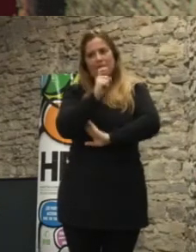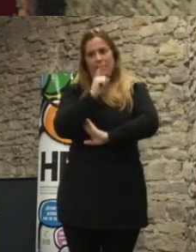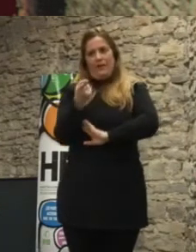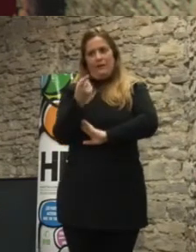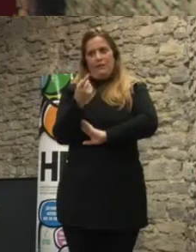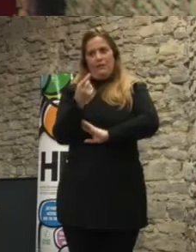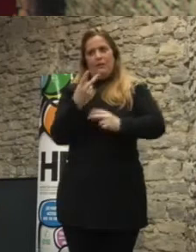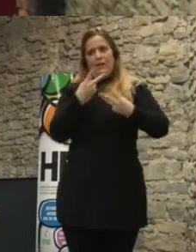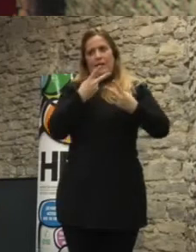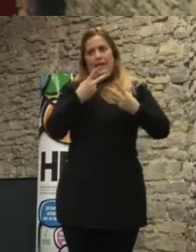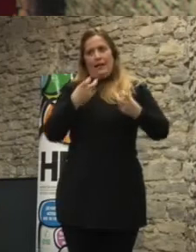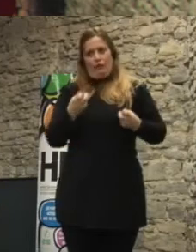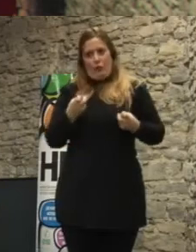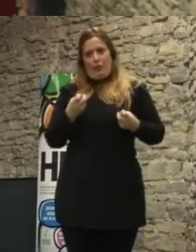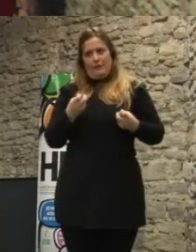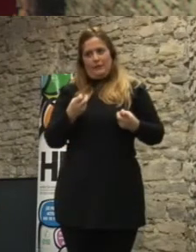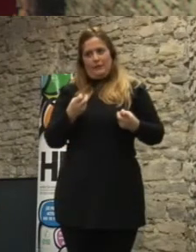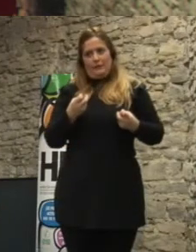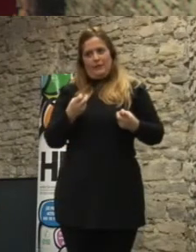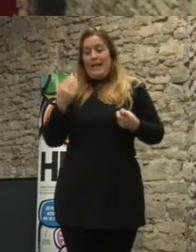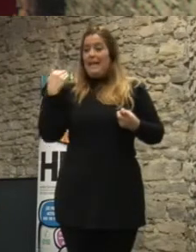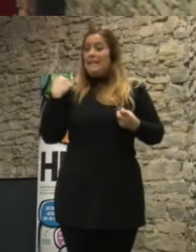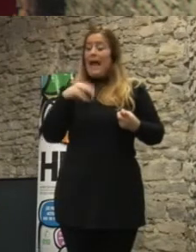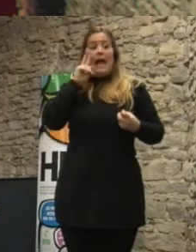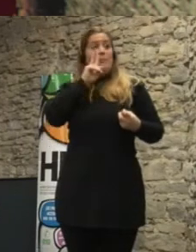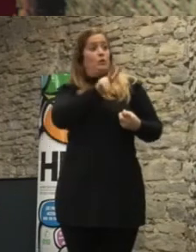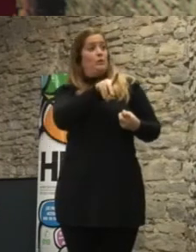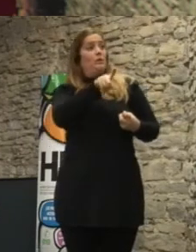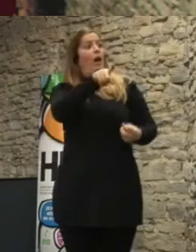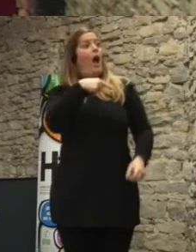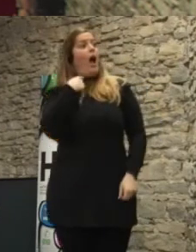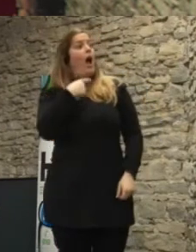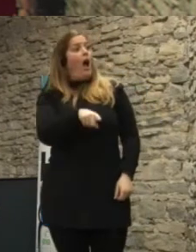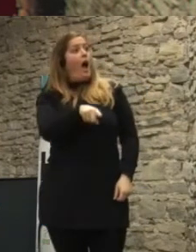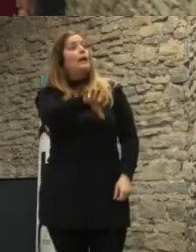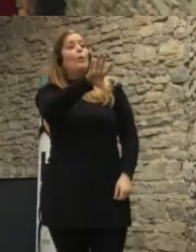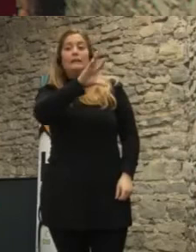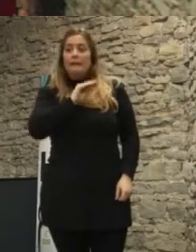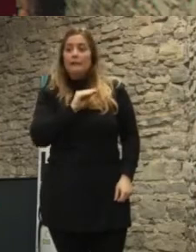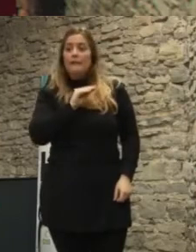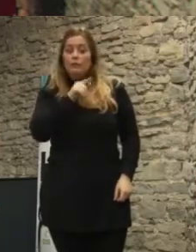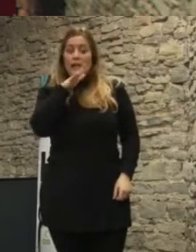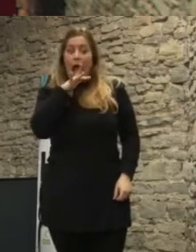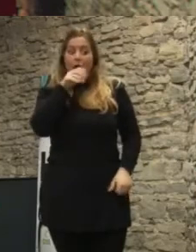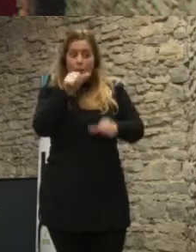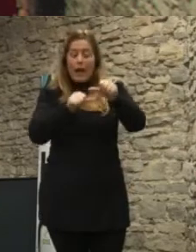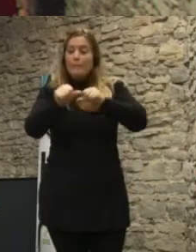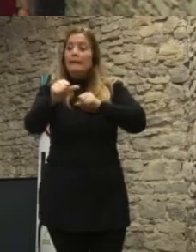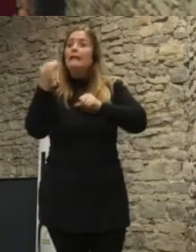lectura. Una vez esa lectura quiere decir que, vale, ya lo he entendido, ya lo he entendido. Por lo tanto, ¿a partir de ahora qué?